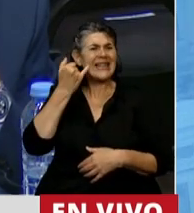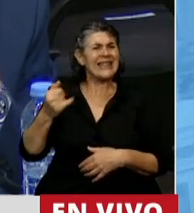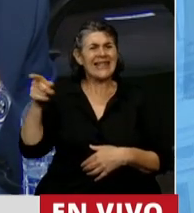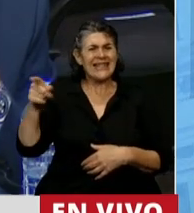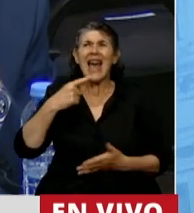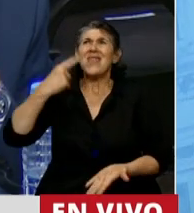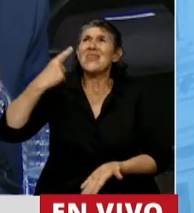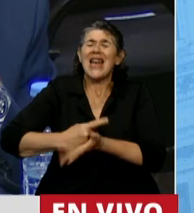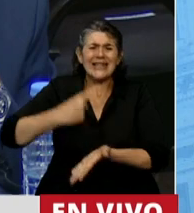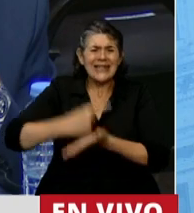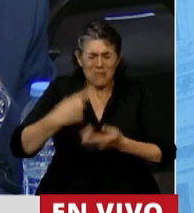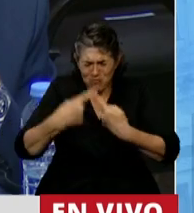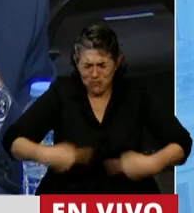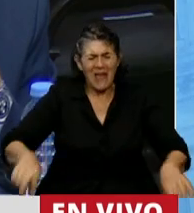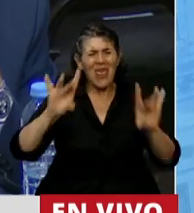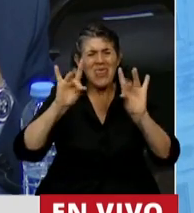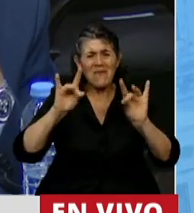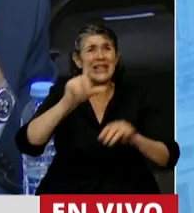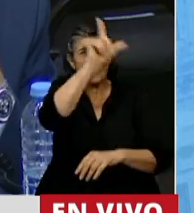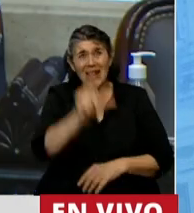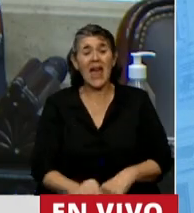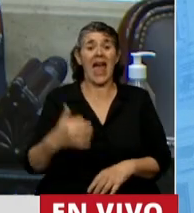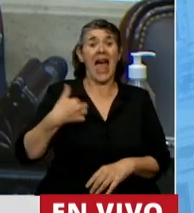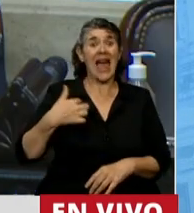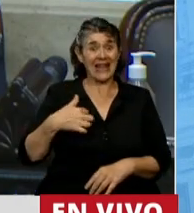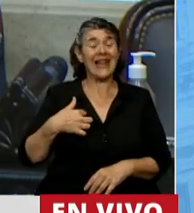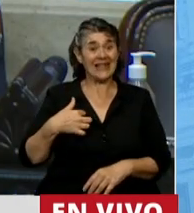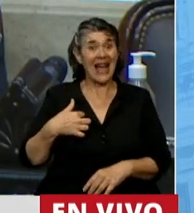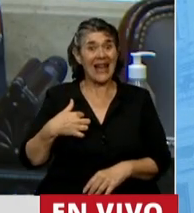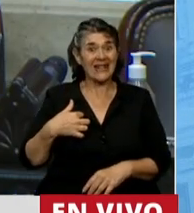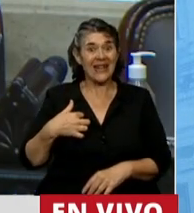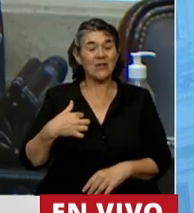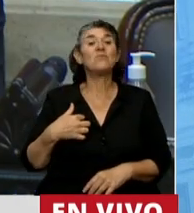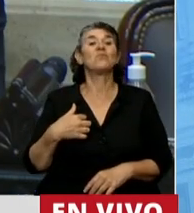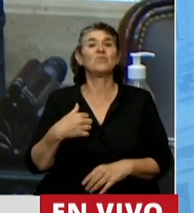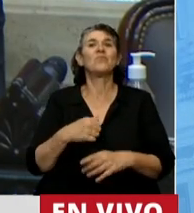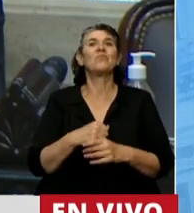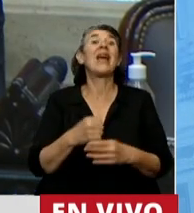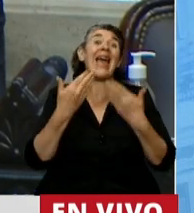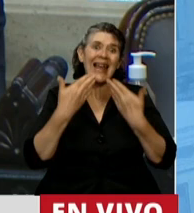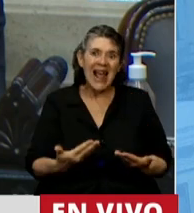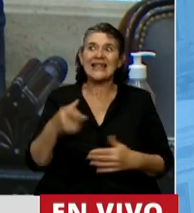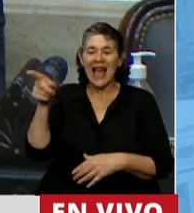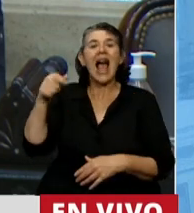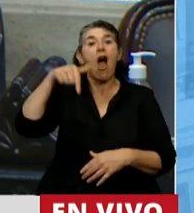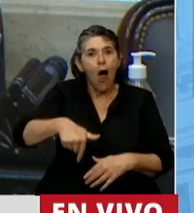en la historia de nuestro país y que, hay que decir también, es condición de posibilidad de que hoy estemos dando este debate